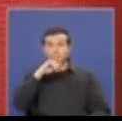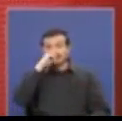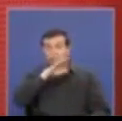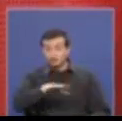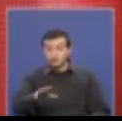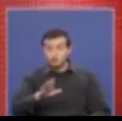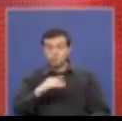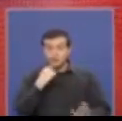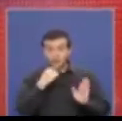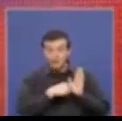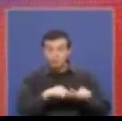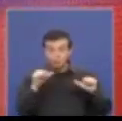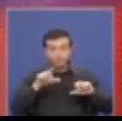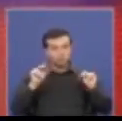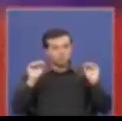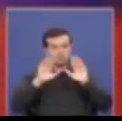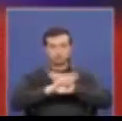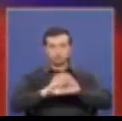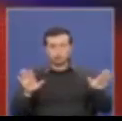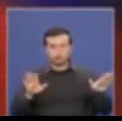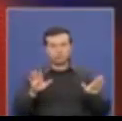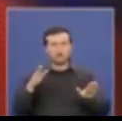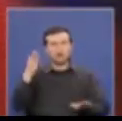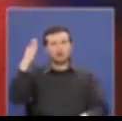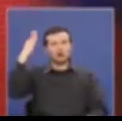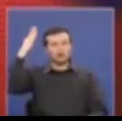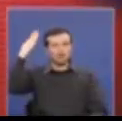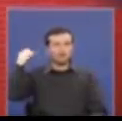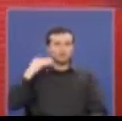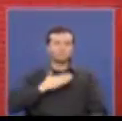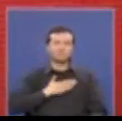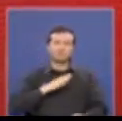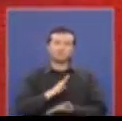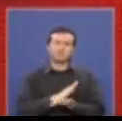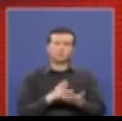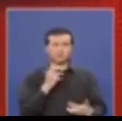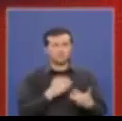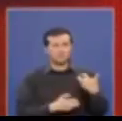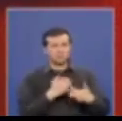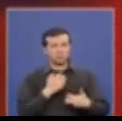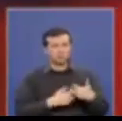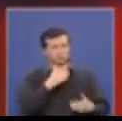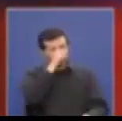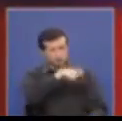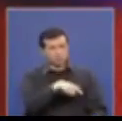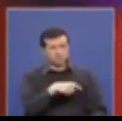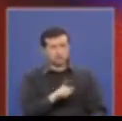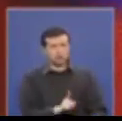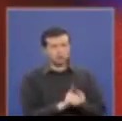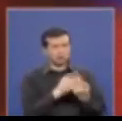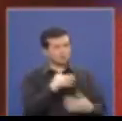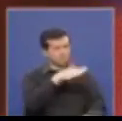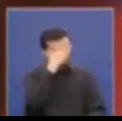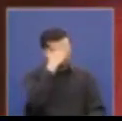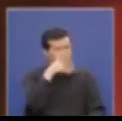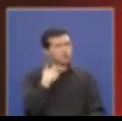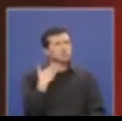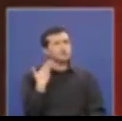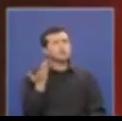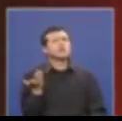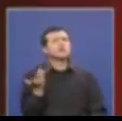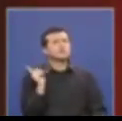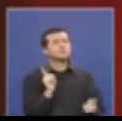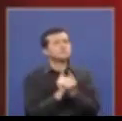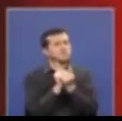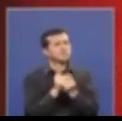niños, ¿no? Pero era como se arreglaban las cosas antes y en mi barrio, ¿no? Si tiene un problema conmigo este canalla, ¿sabe dónde encontrarme? Dígame dónde nos